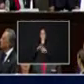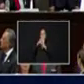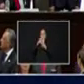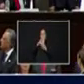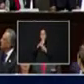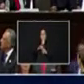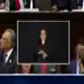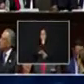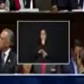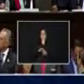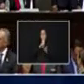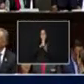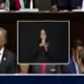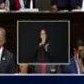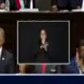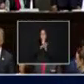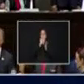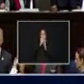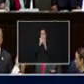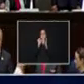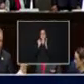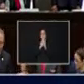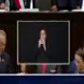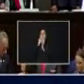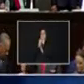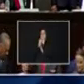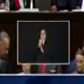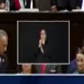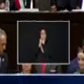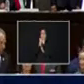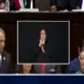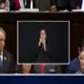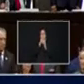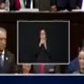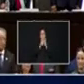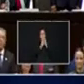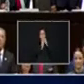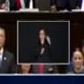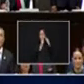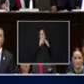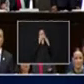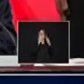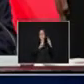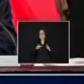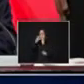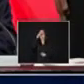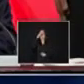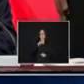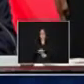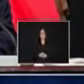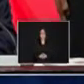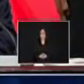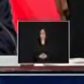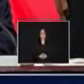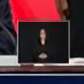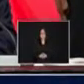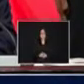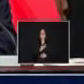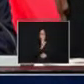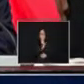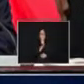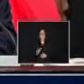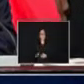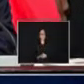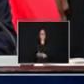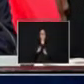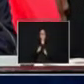sus funciones. Y ahora, en efecto, a partir de la semana anterior, del 1 de diciembre, ya estrictamente hablando, formalmente, tomando posesión